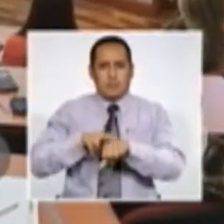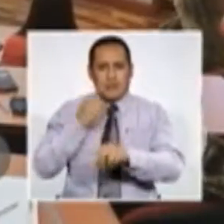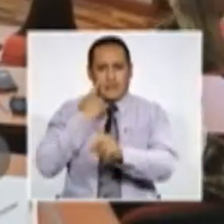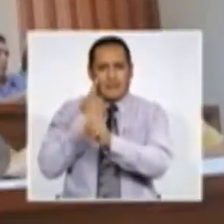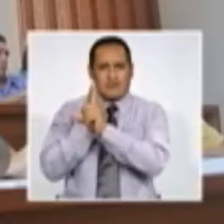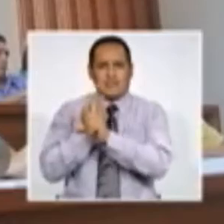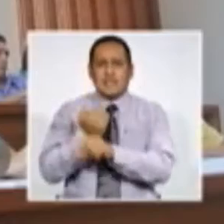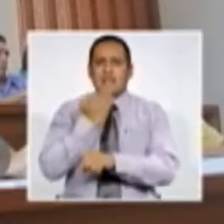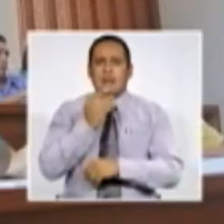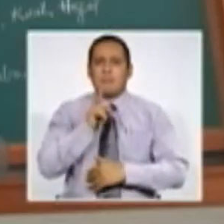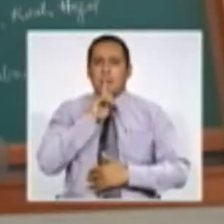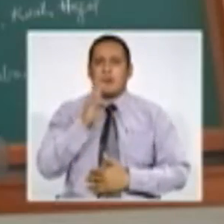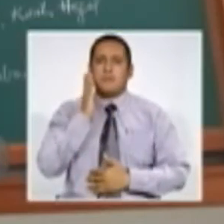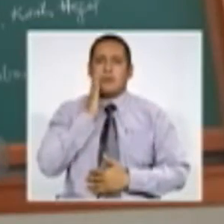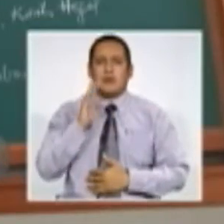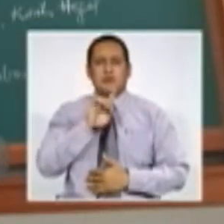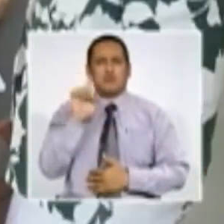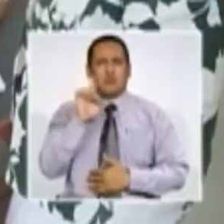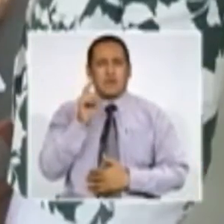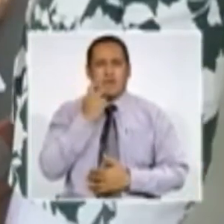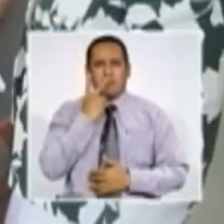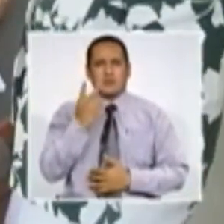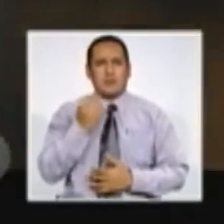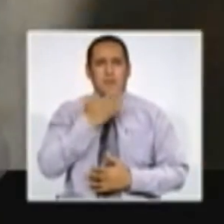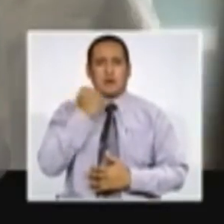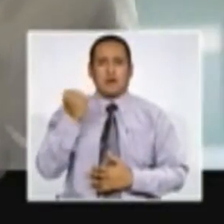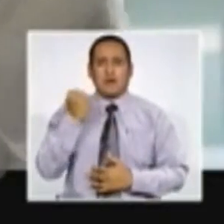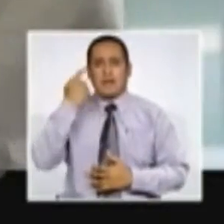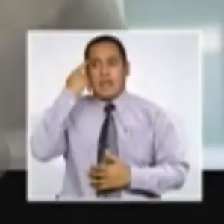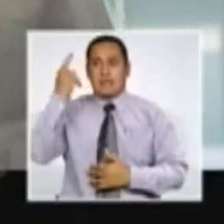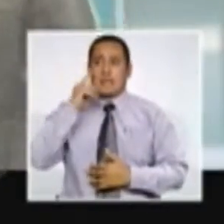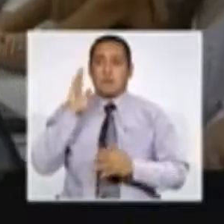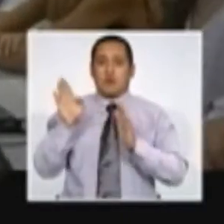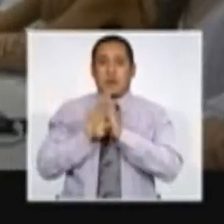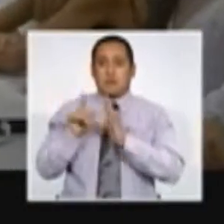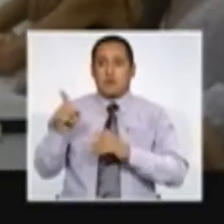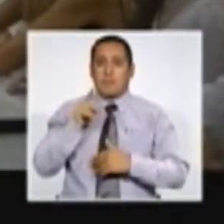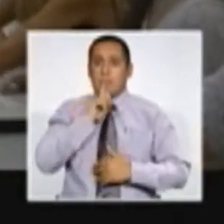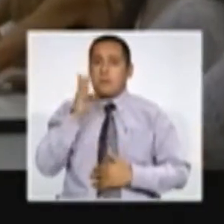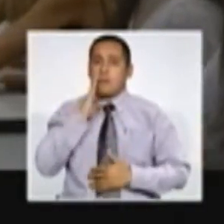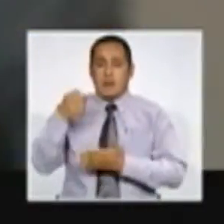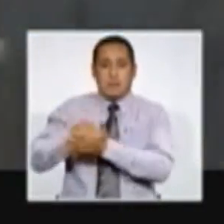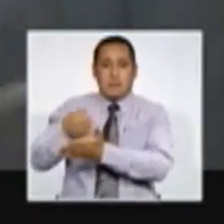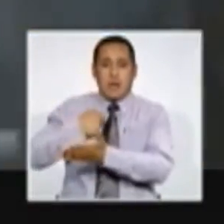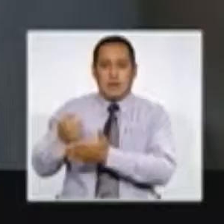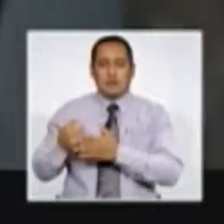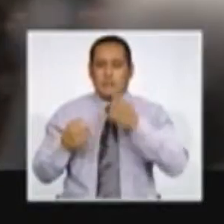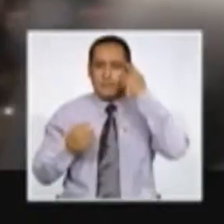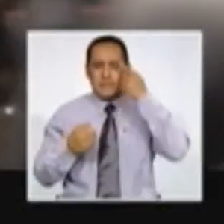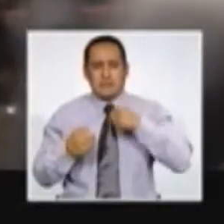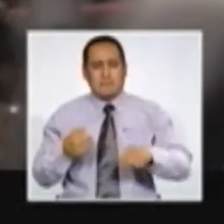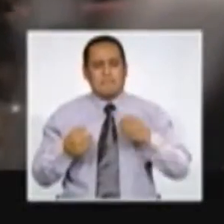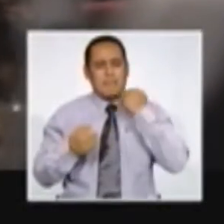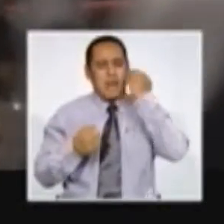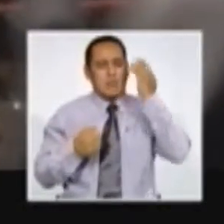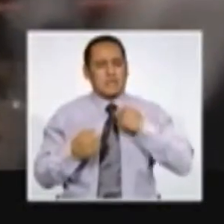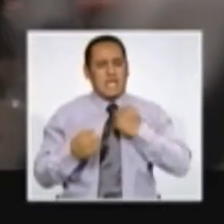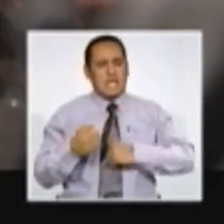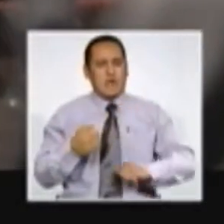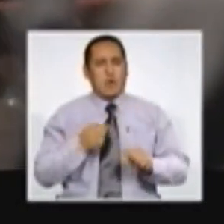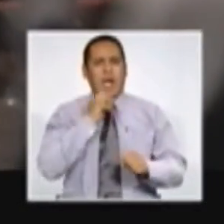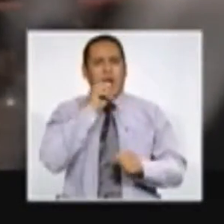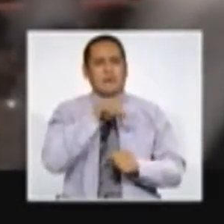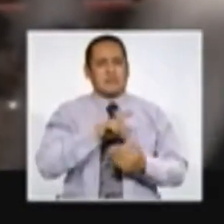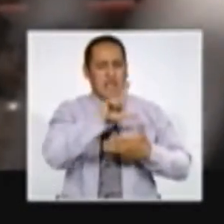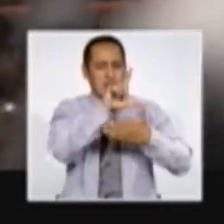forma de cobranza directa a los responsables, no haya encontrado mejor manera que afectando emocionalmente a través de la